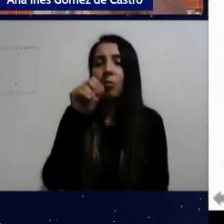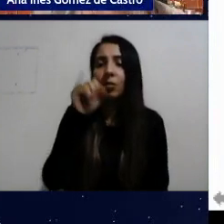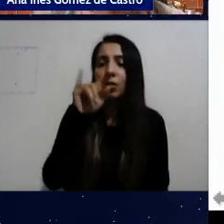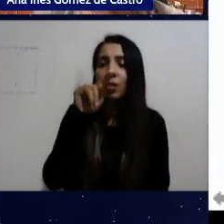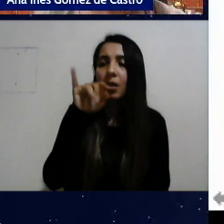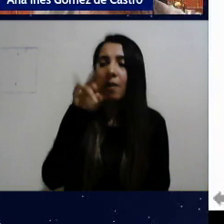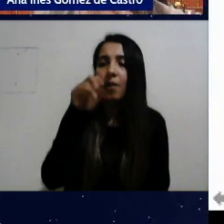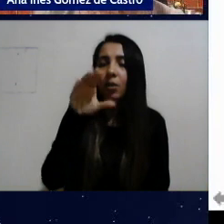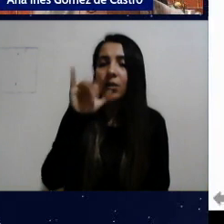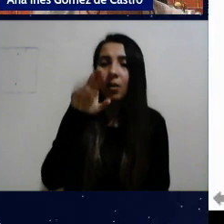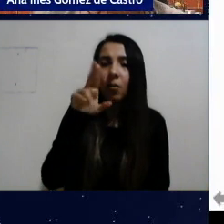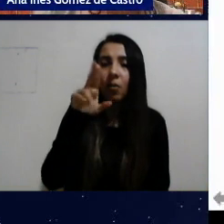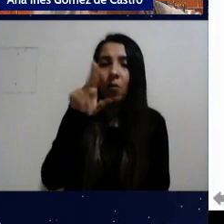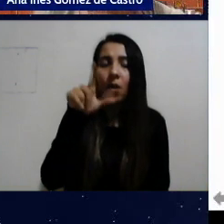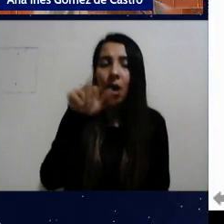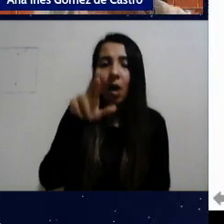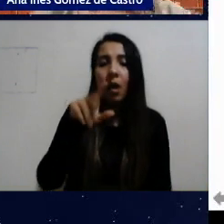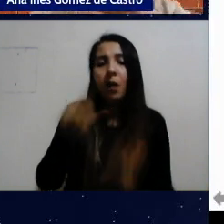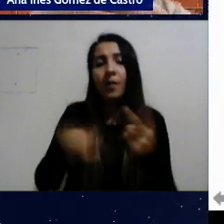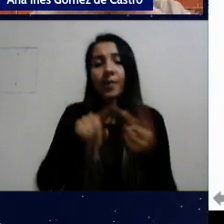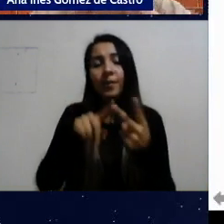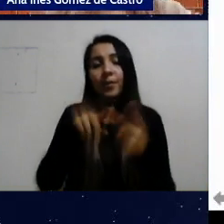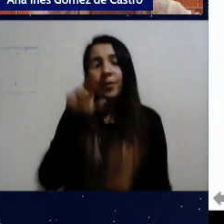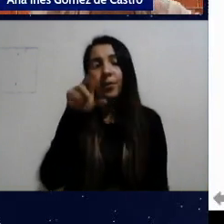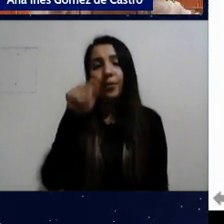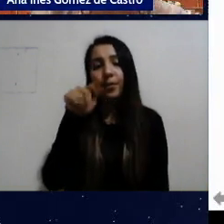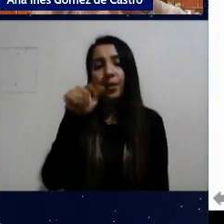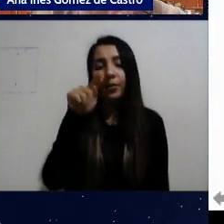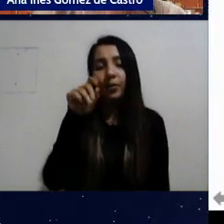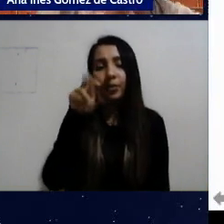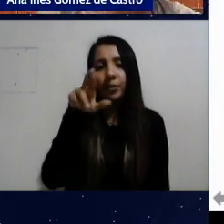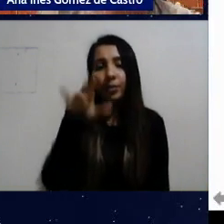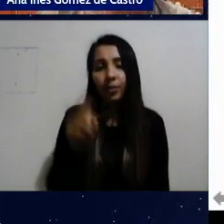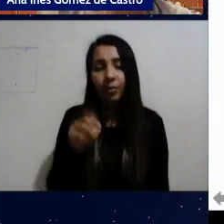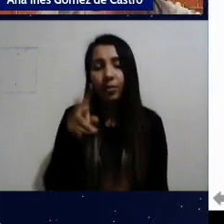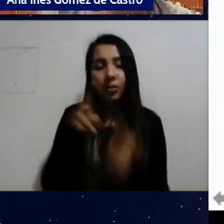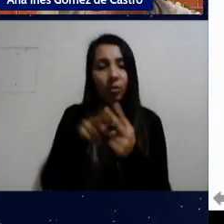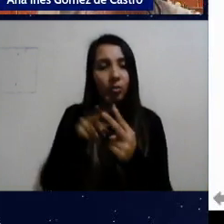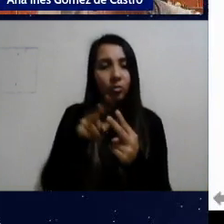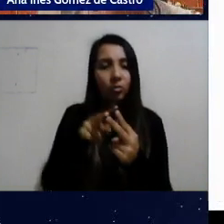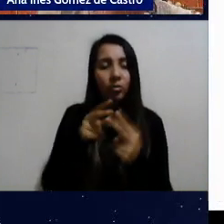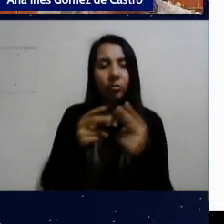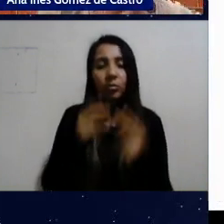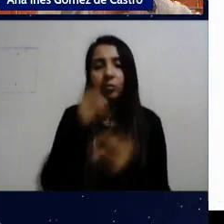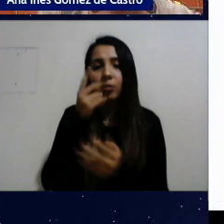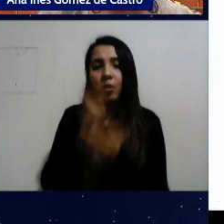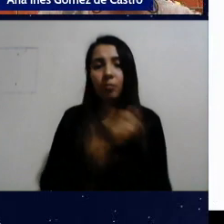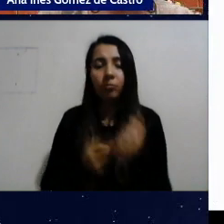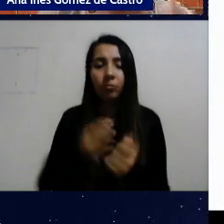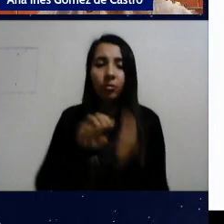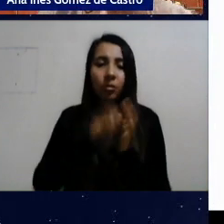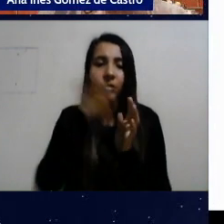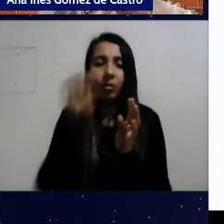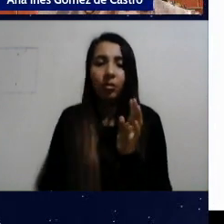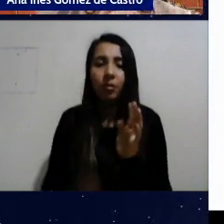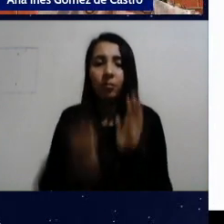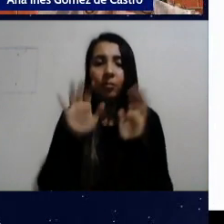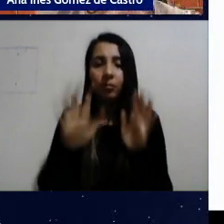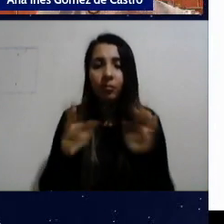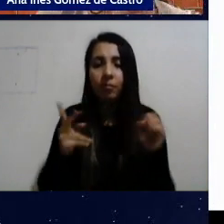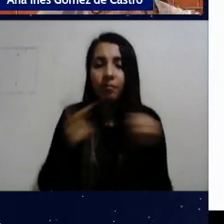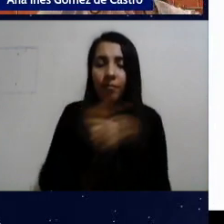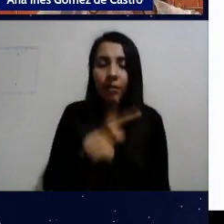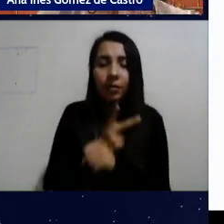dicroísmo circular, otro se llama dispersión rotatoria óptica. A ambos dos los produce la molécula y ambos dos son